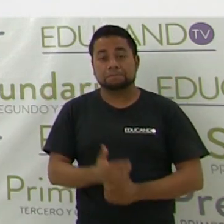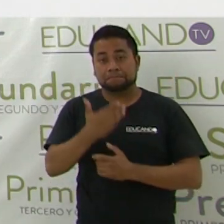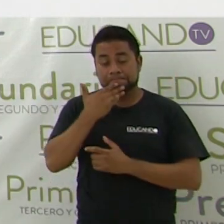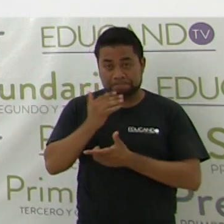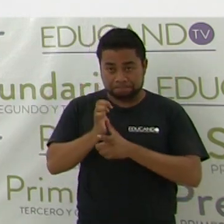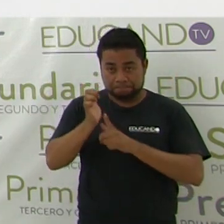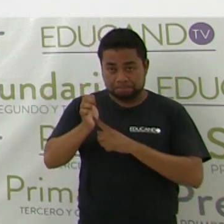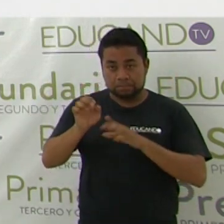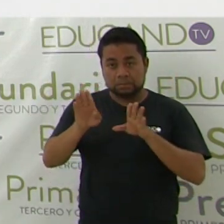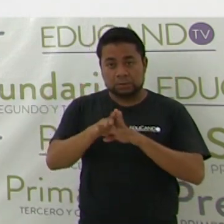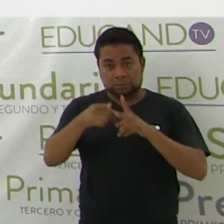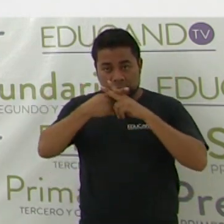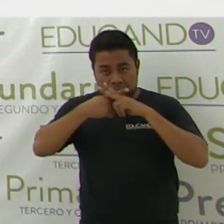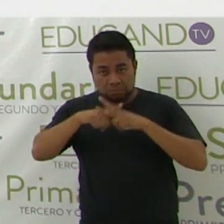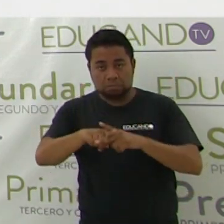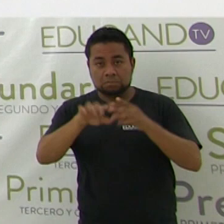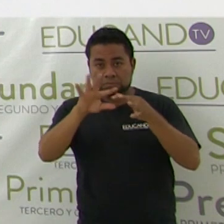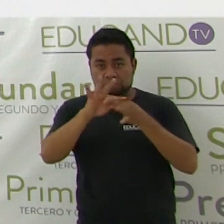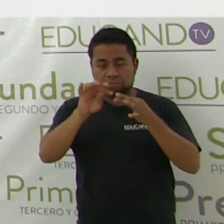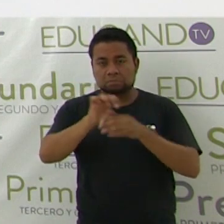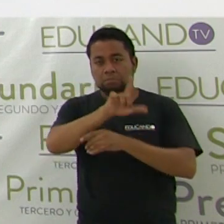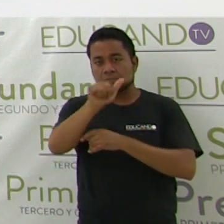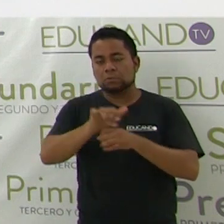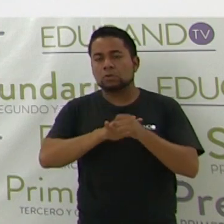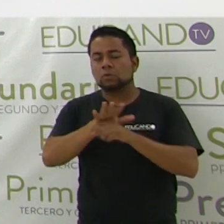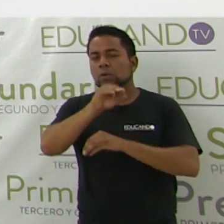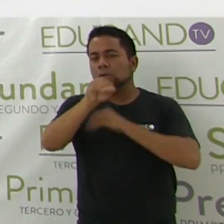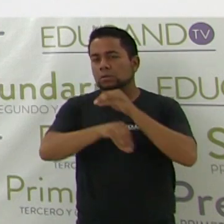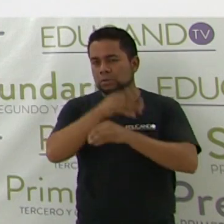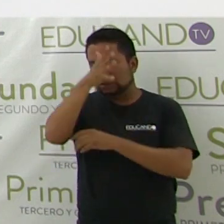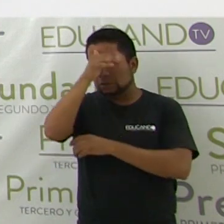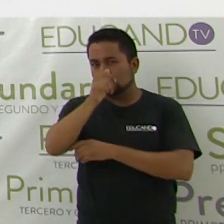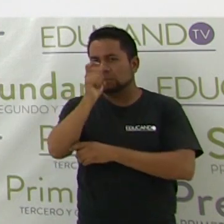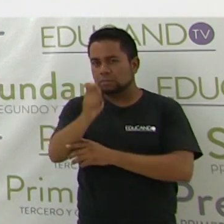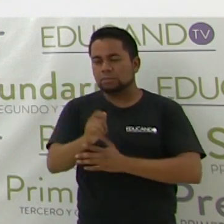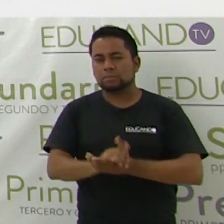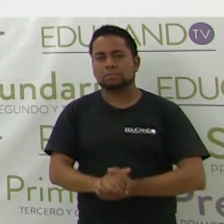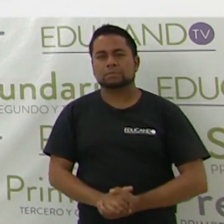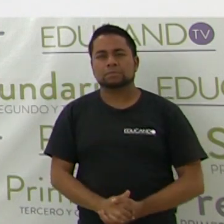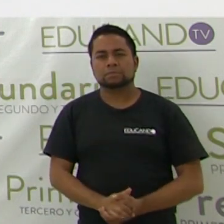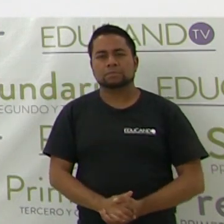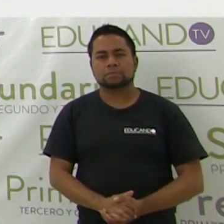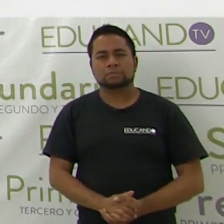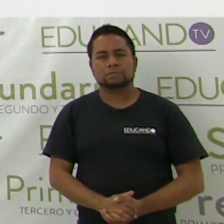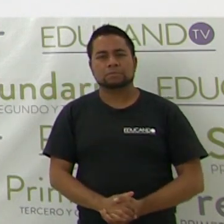de la introducción, ¿qué va después de la introducción? ¿Recuerdan?